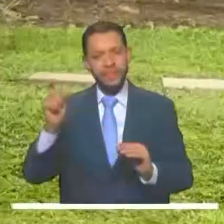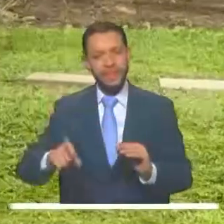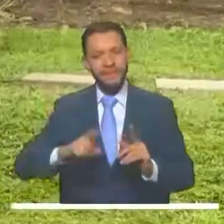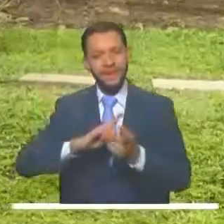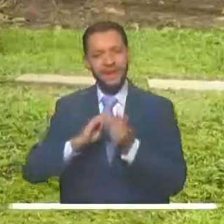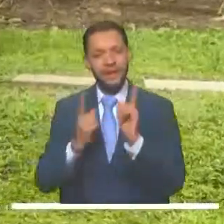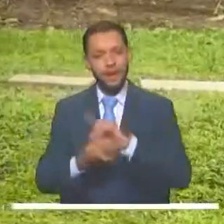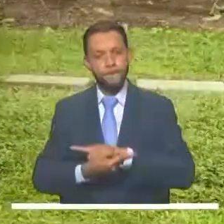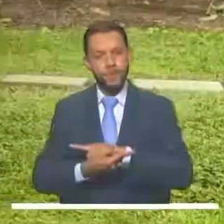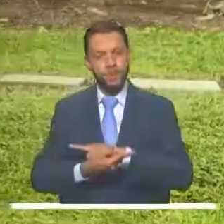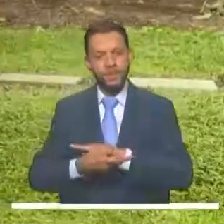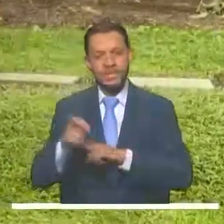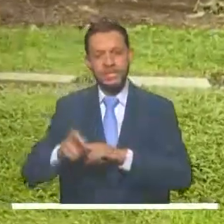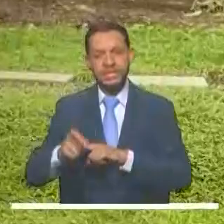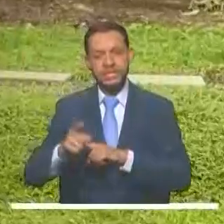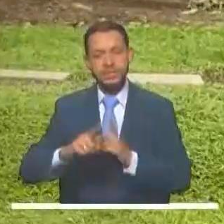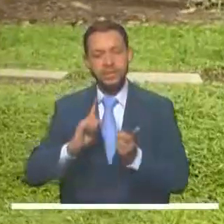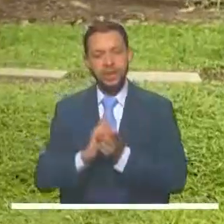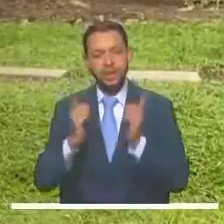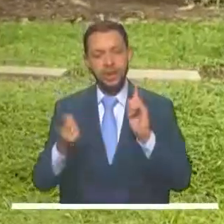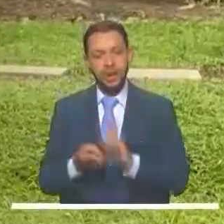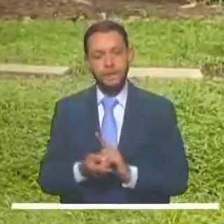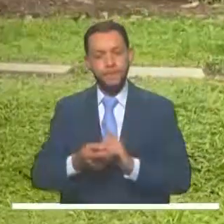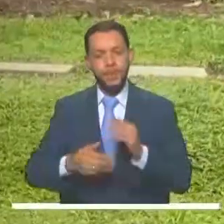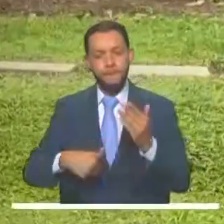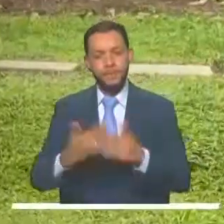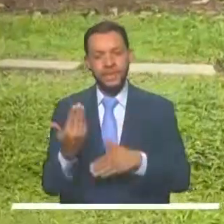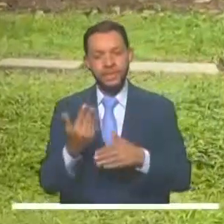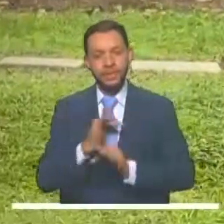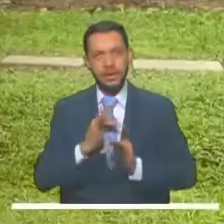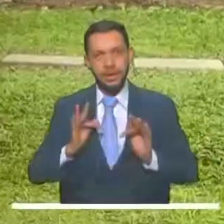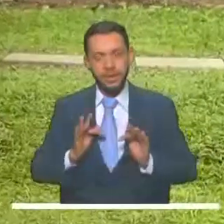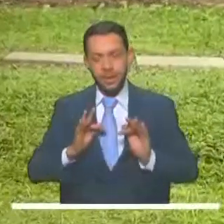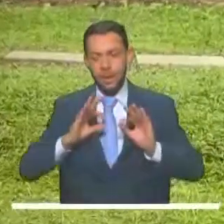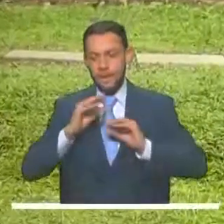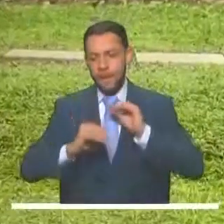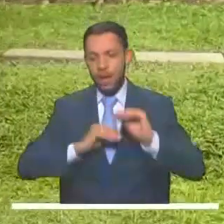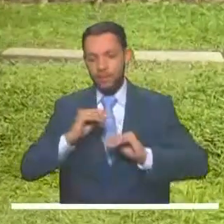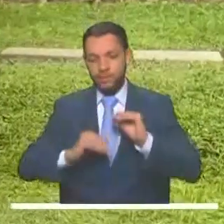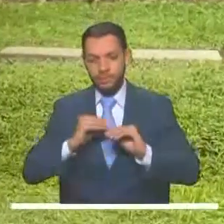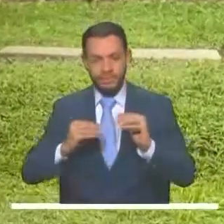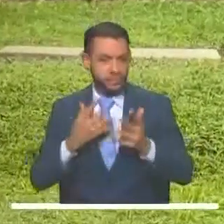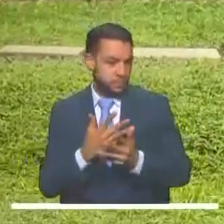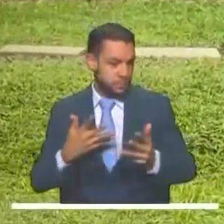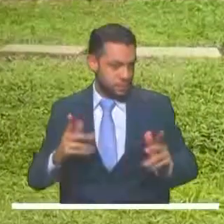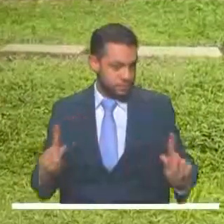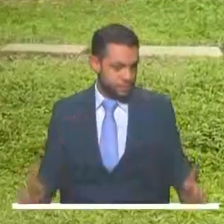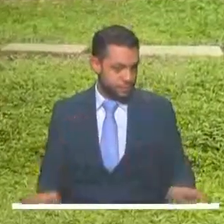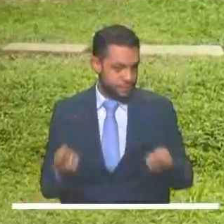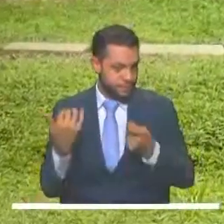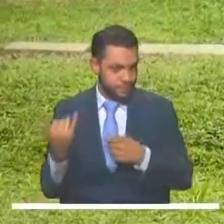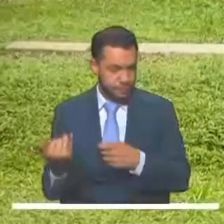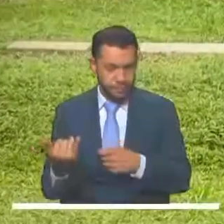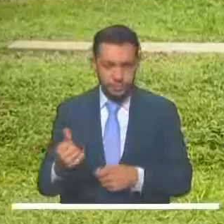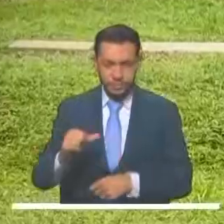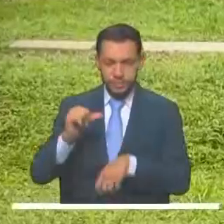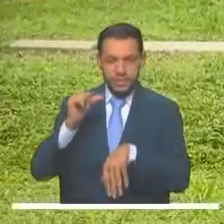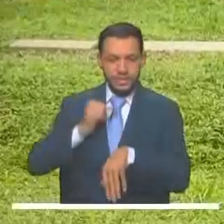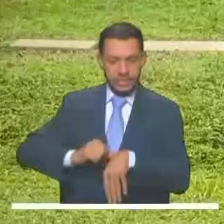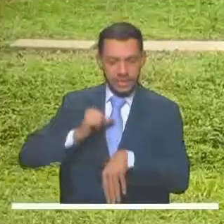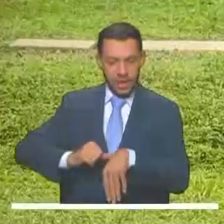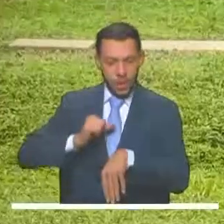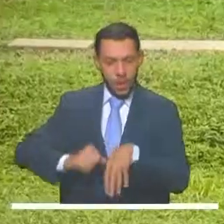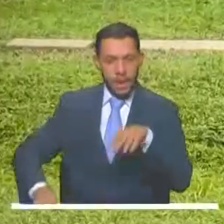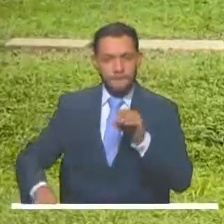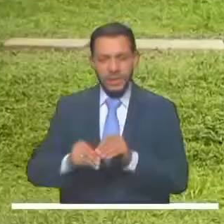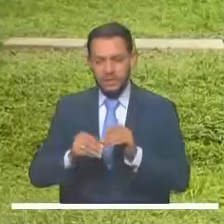que necesitamos iniciar un tratamiento oportuno de algo que afortunadamente la cirugía es maravillosa